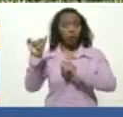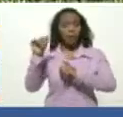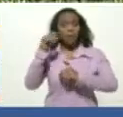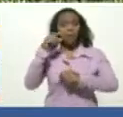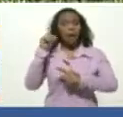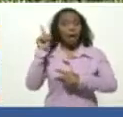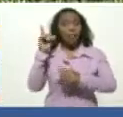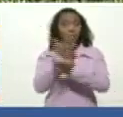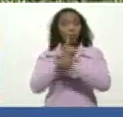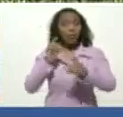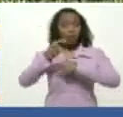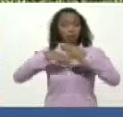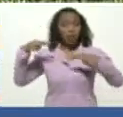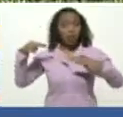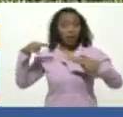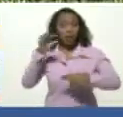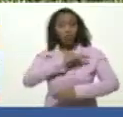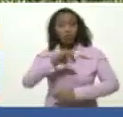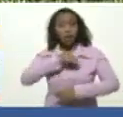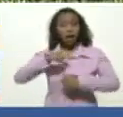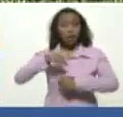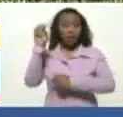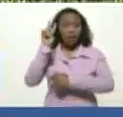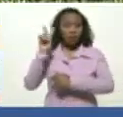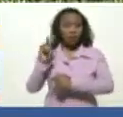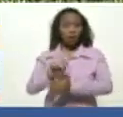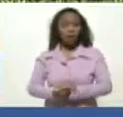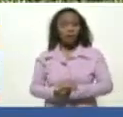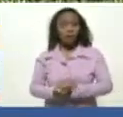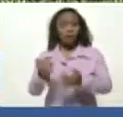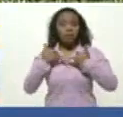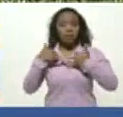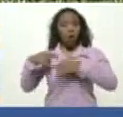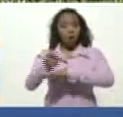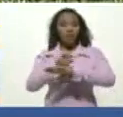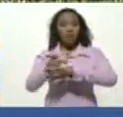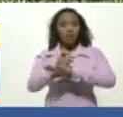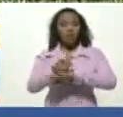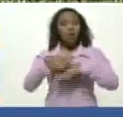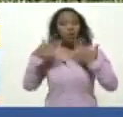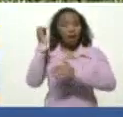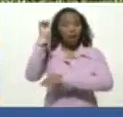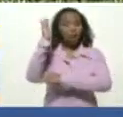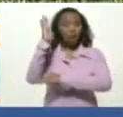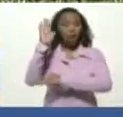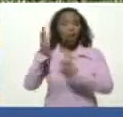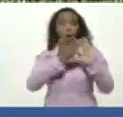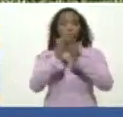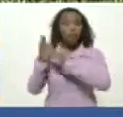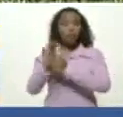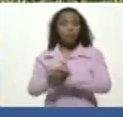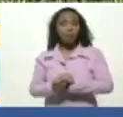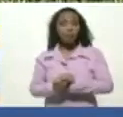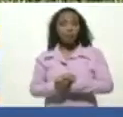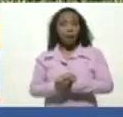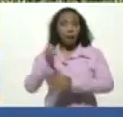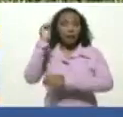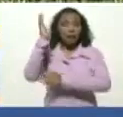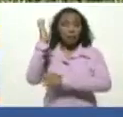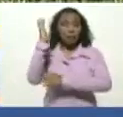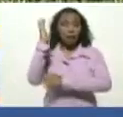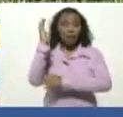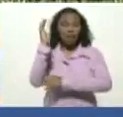democracia revolucionaria y socialista de Venezuela, el autogobierno y el parlamento comunal. La Asamblea Nacional también